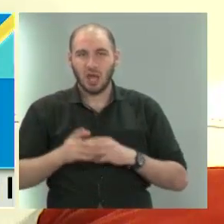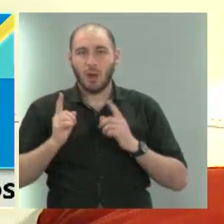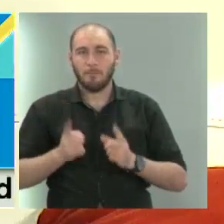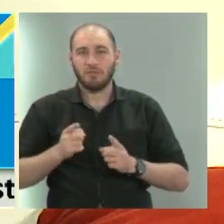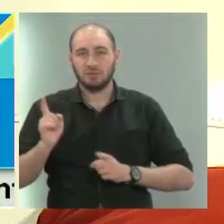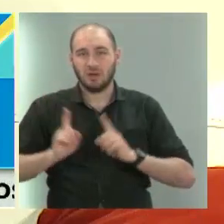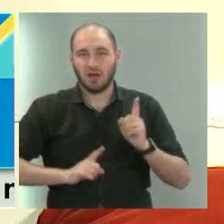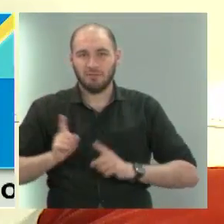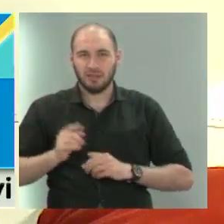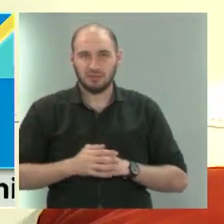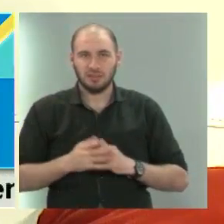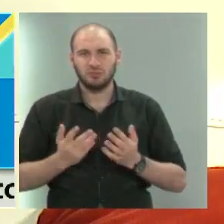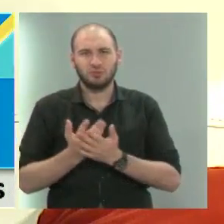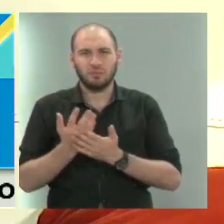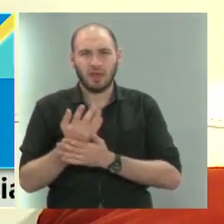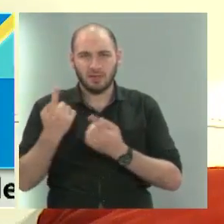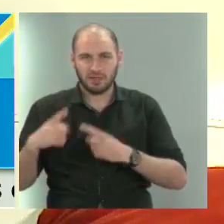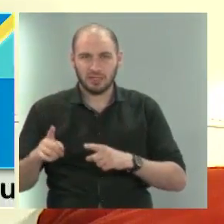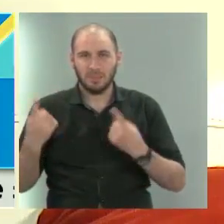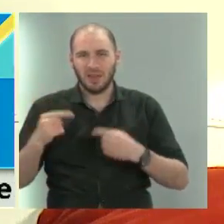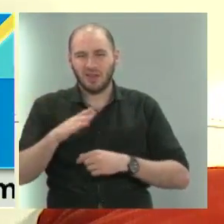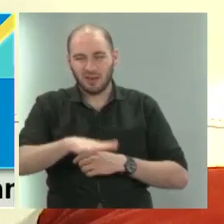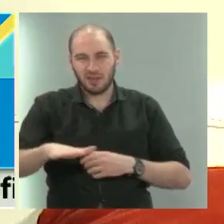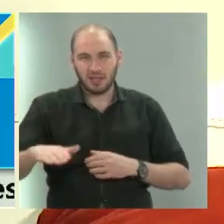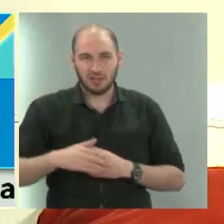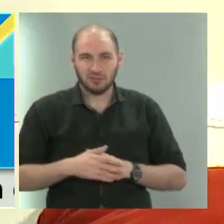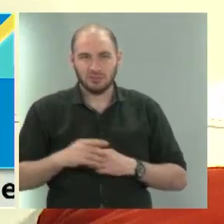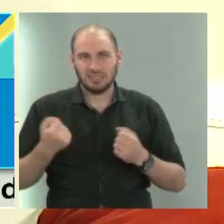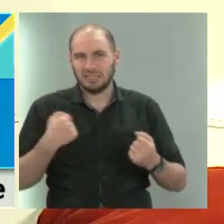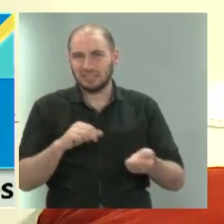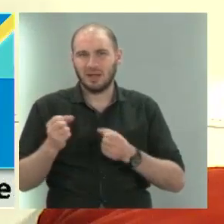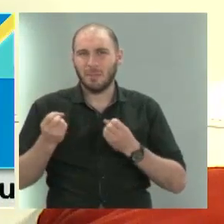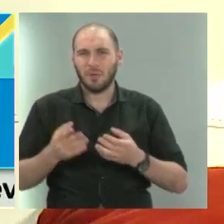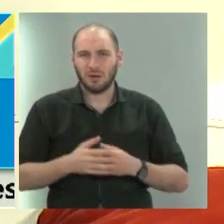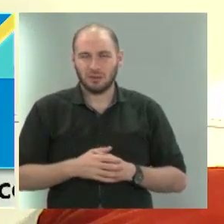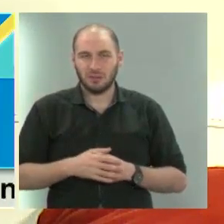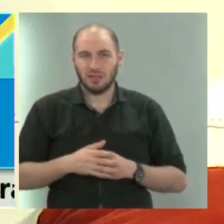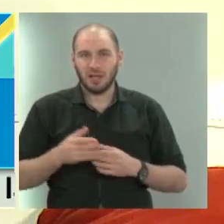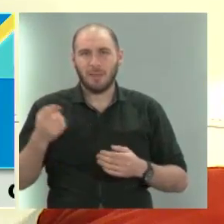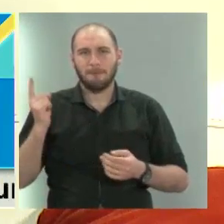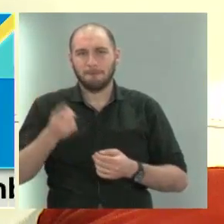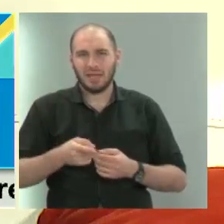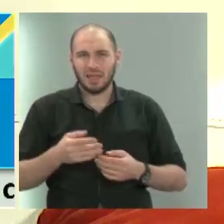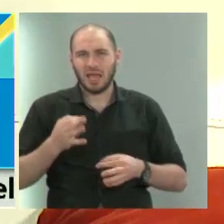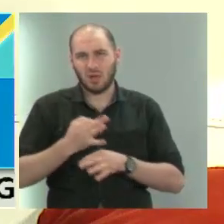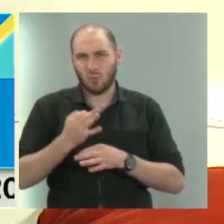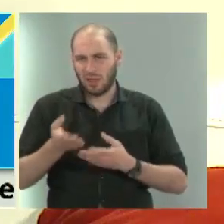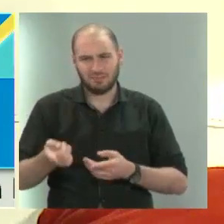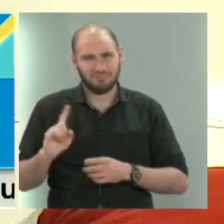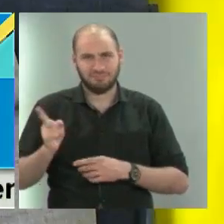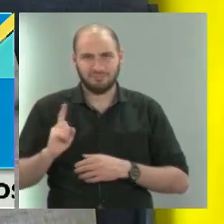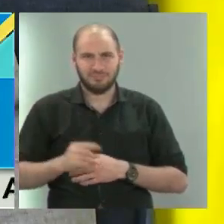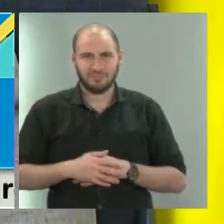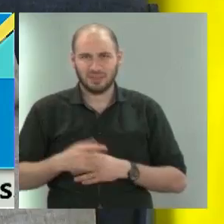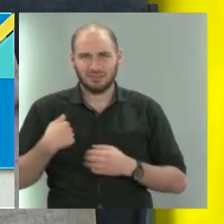ahí lo sufre de otra manera, pero que los chicos se estresan por la exigencia del sistema educativo, no